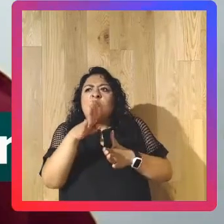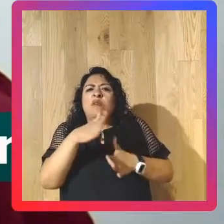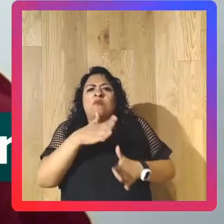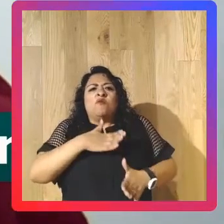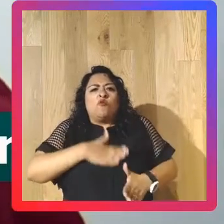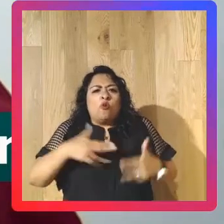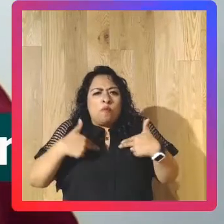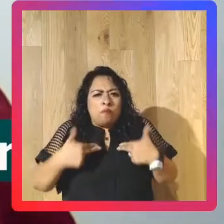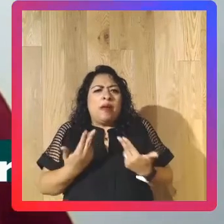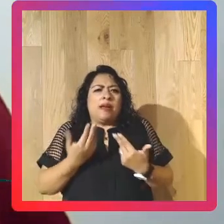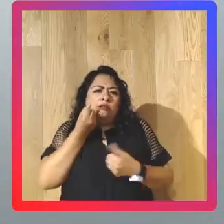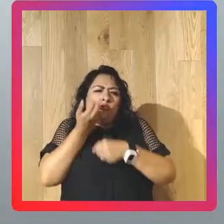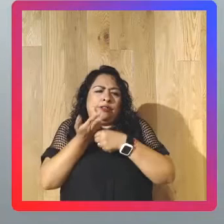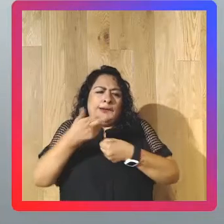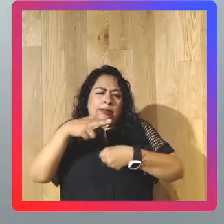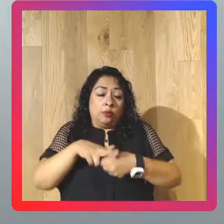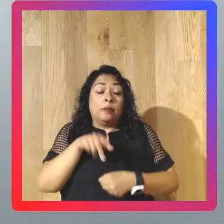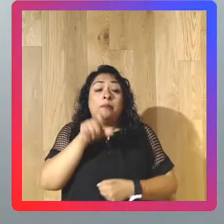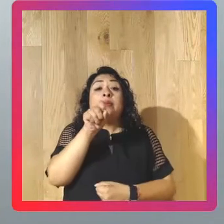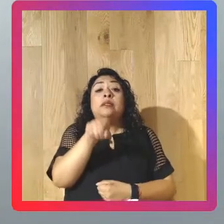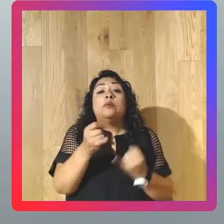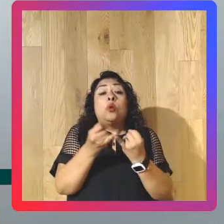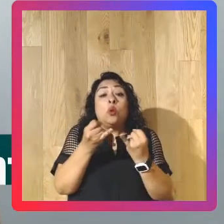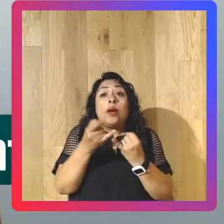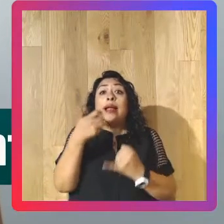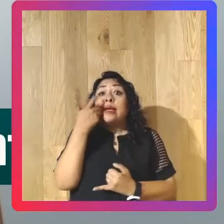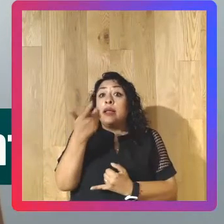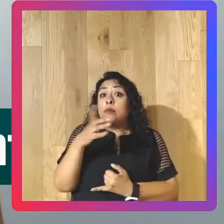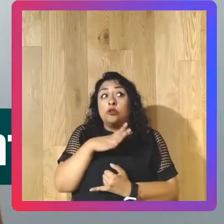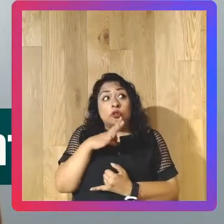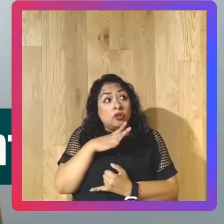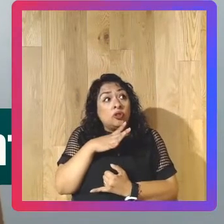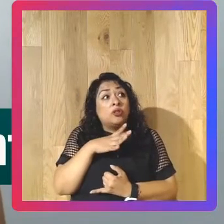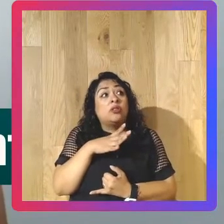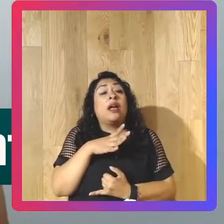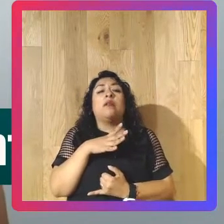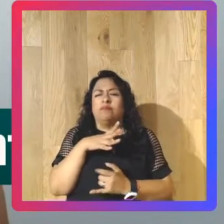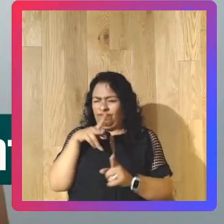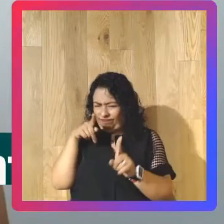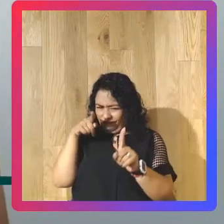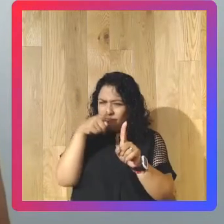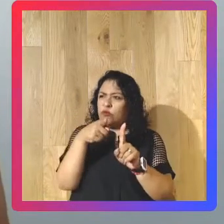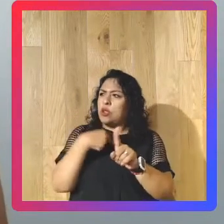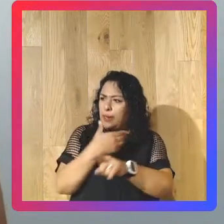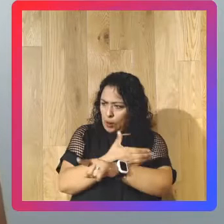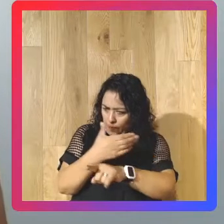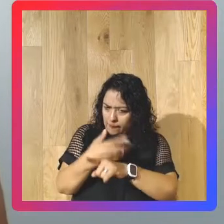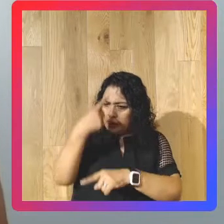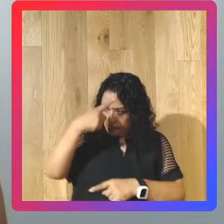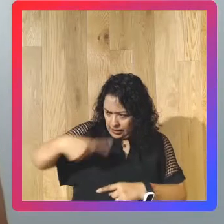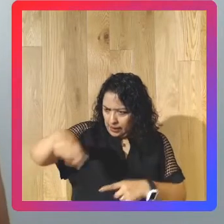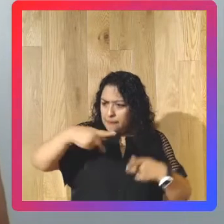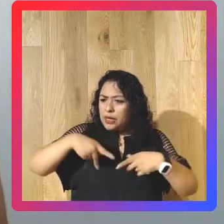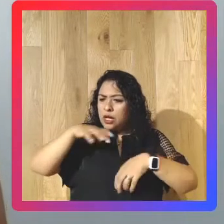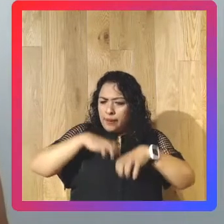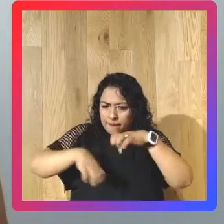y socialmente responsables. Asimismo, contamos con un fuerte enfoque de acompañamiento para aquellos